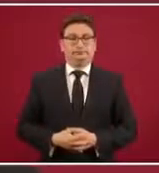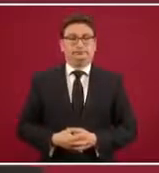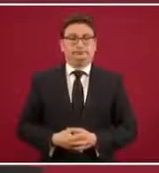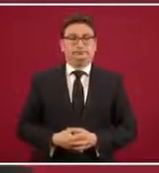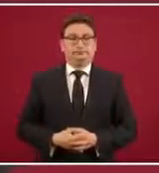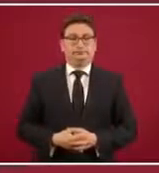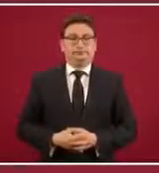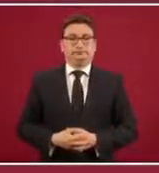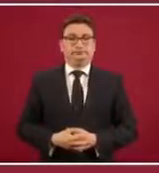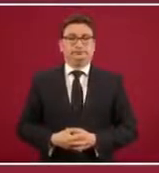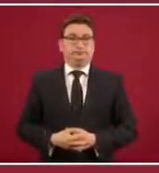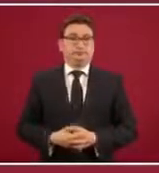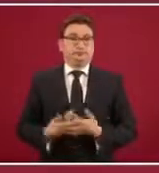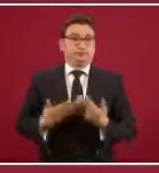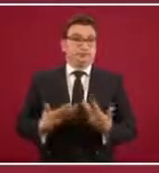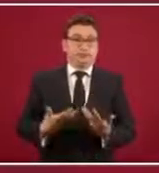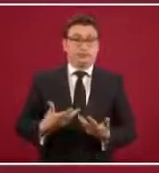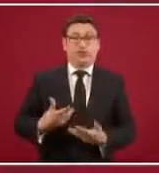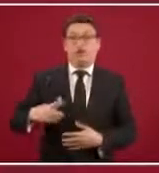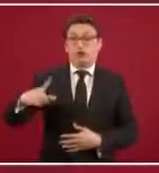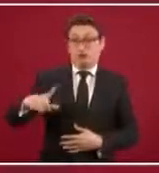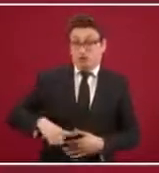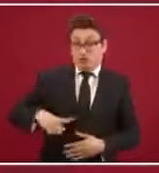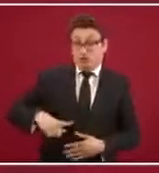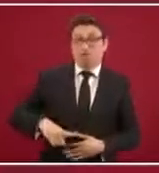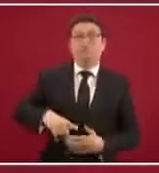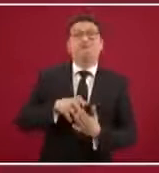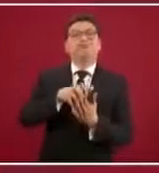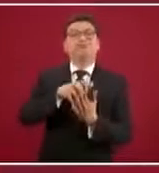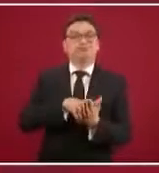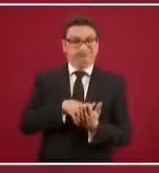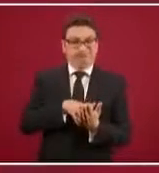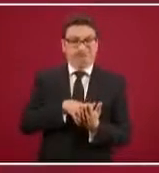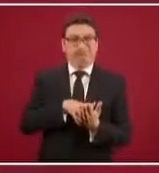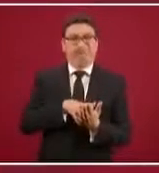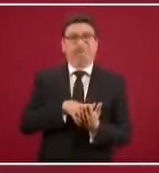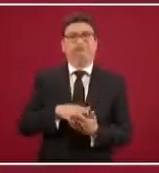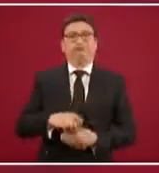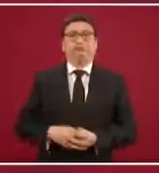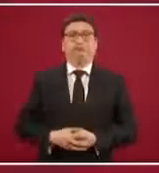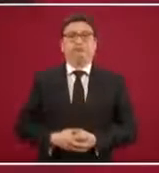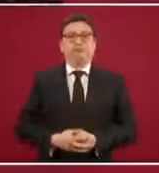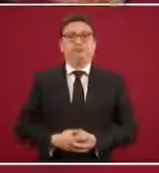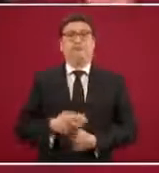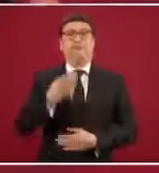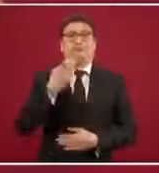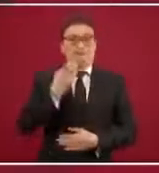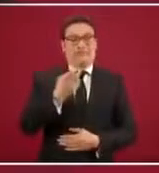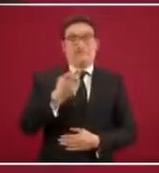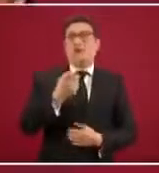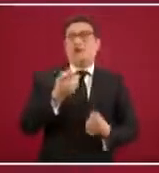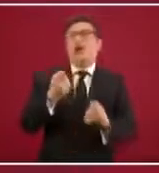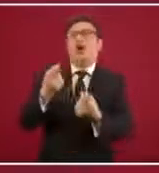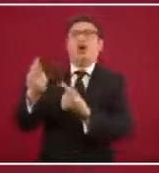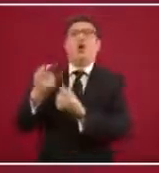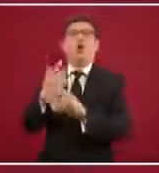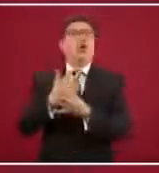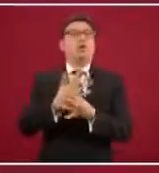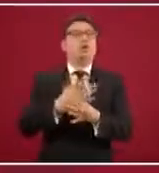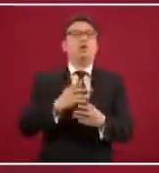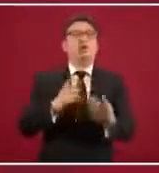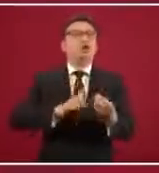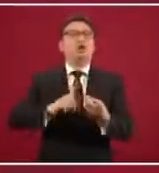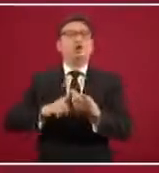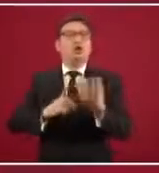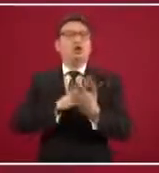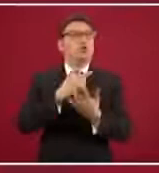Ahora el gobierno se está apretando el cinturón. Por eso algunos dicen, ¿dónde está el plan